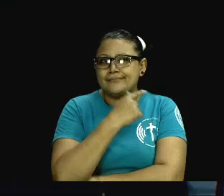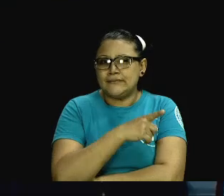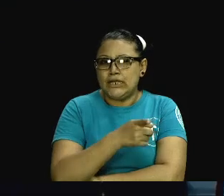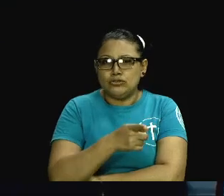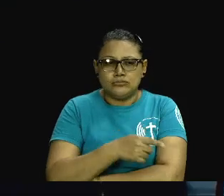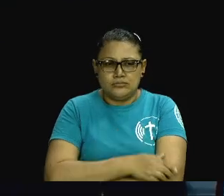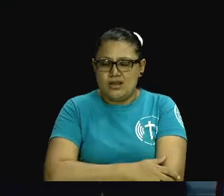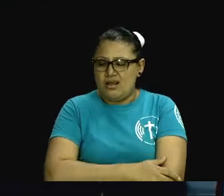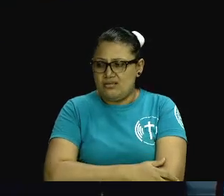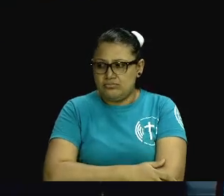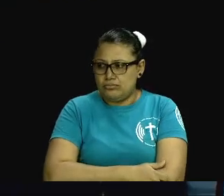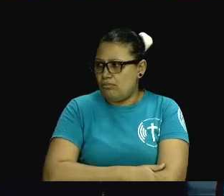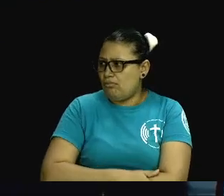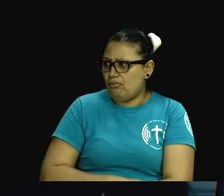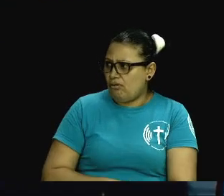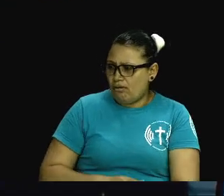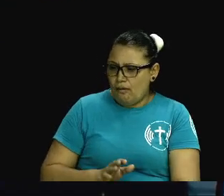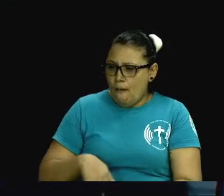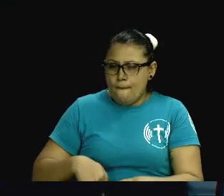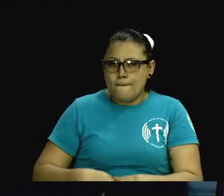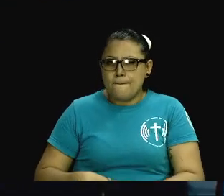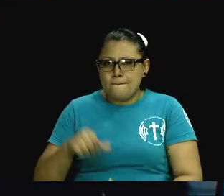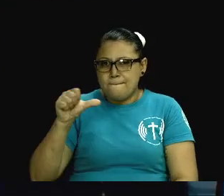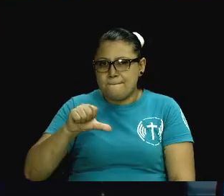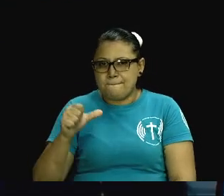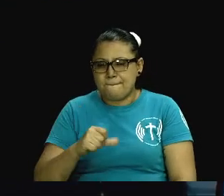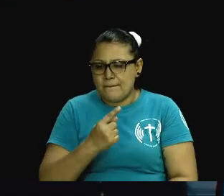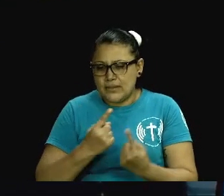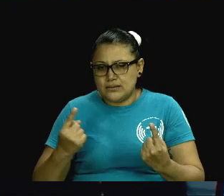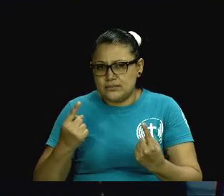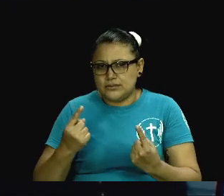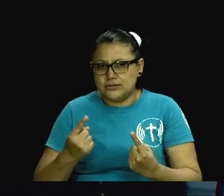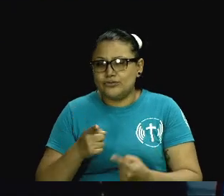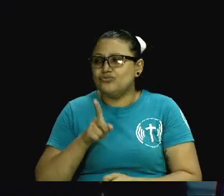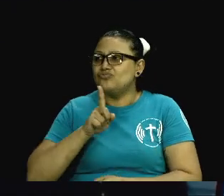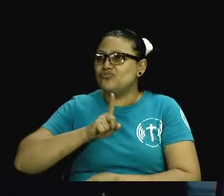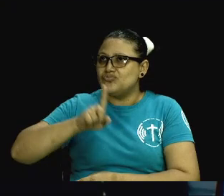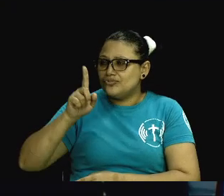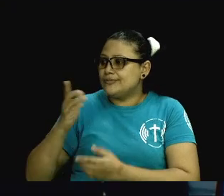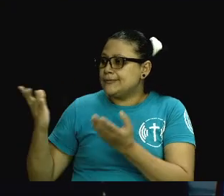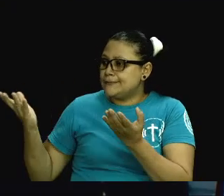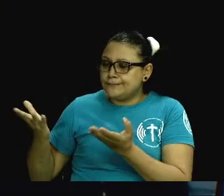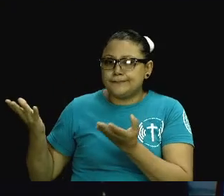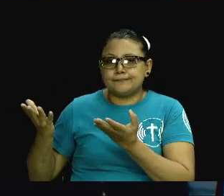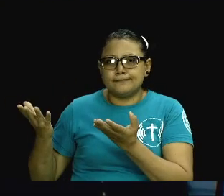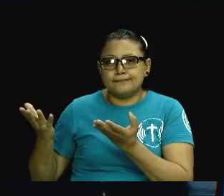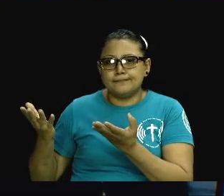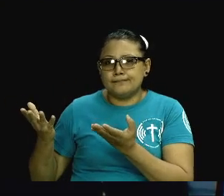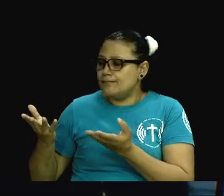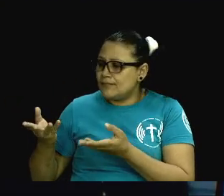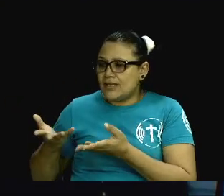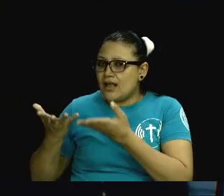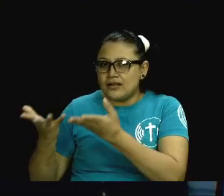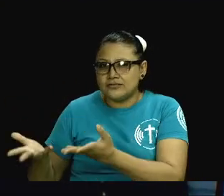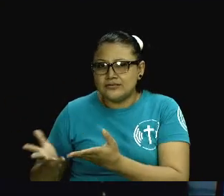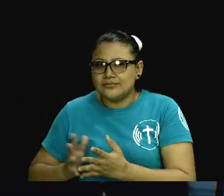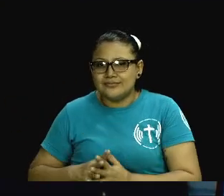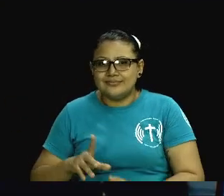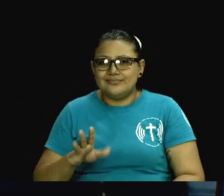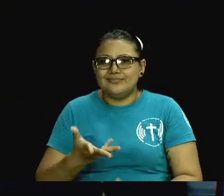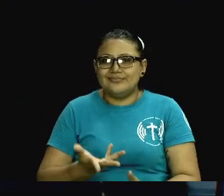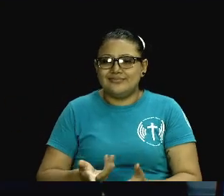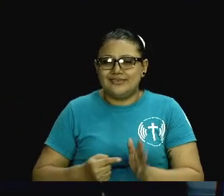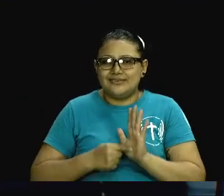agradecido no dios lo está utilizando a él para que ya no te ayude porque dios quiere